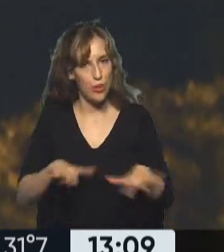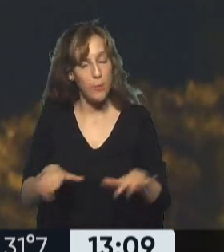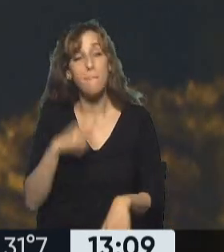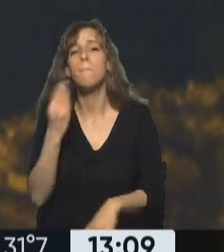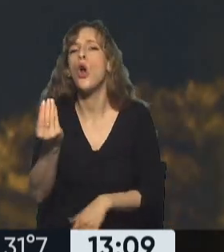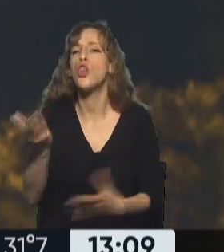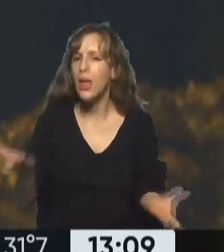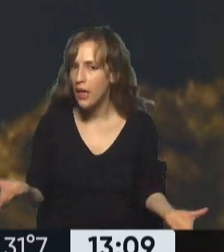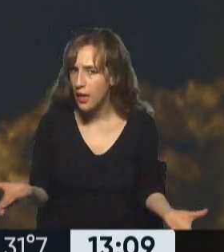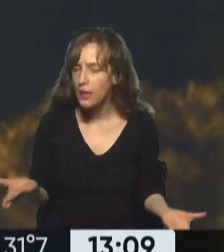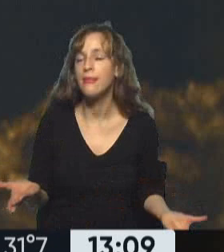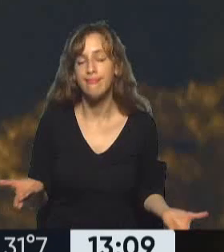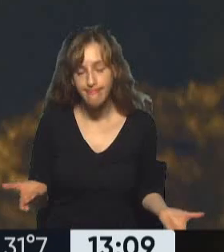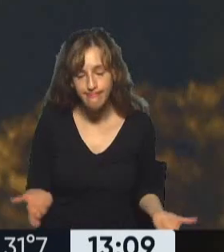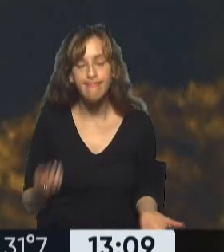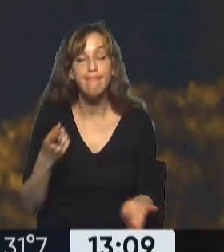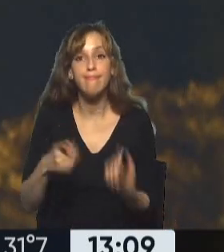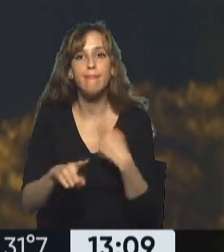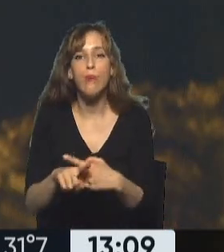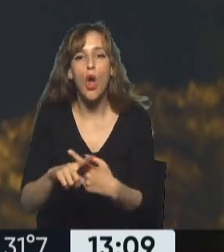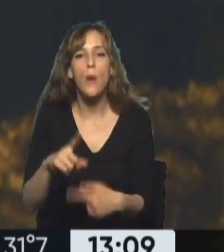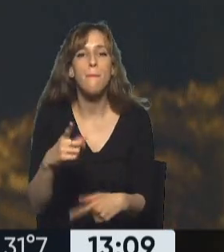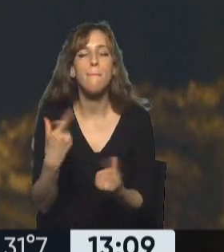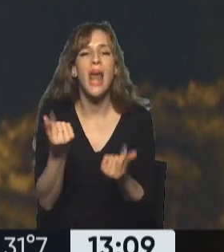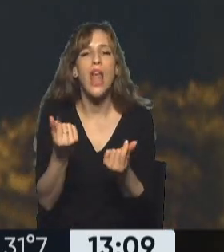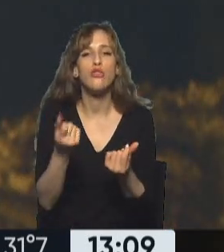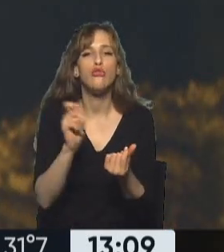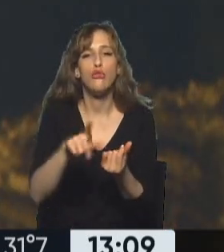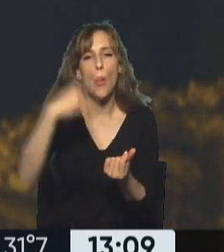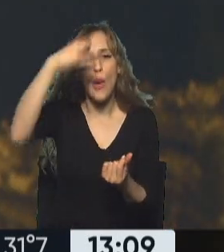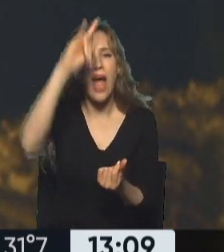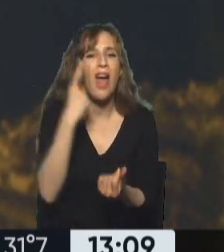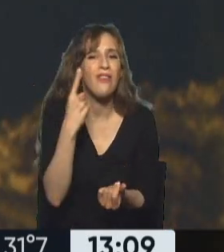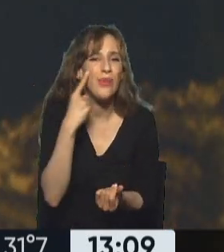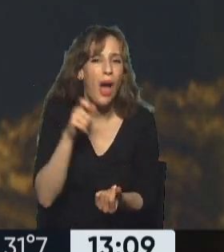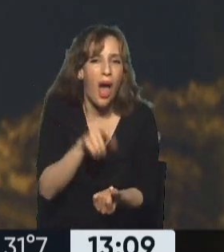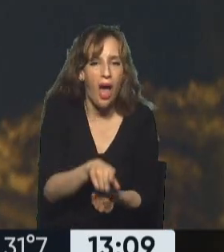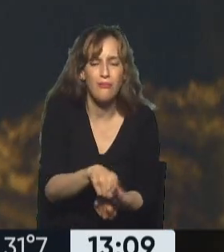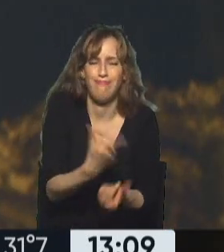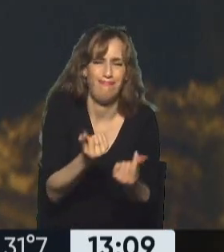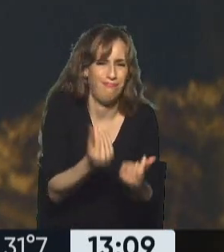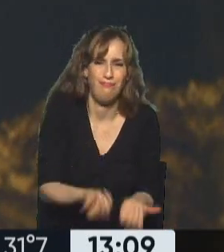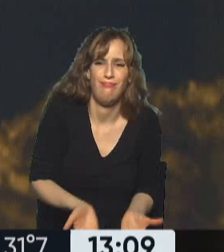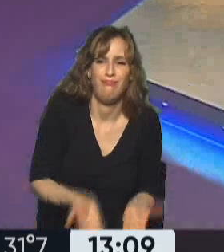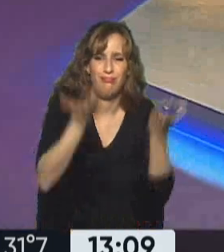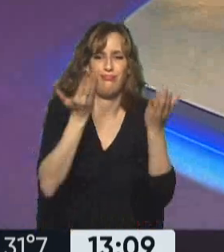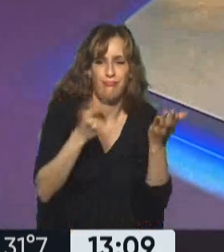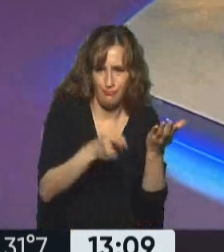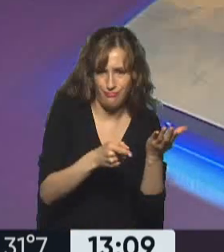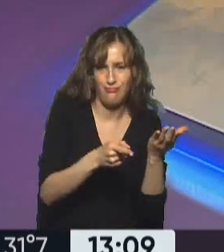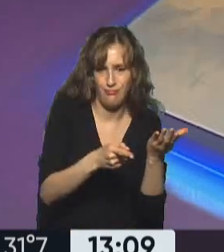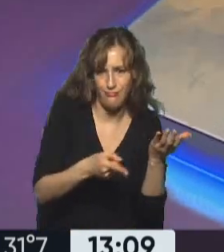qué? Lo que ocurrió es que subió muy fuerte el precio del ganado en pie en Liniers, el famoso mercado de Liniers Sociedad Anónima, que es